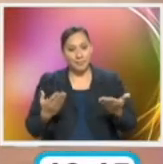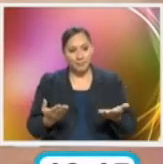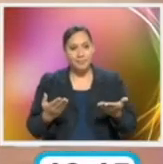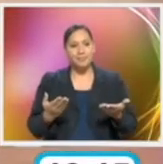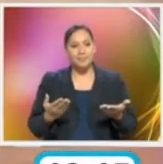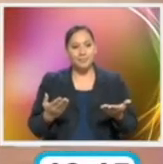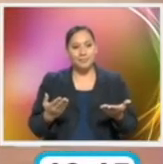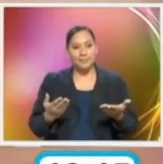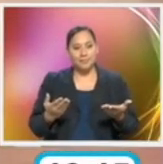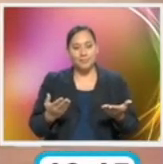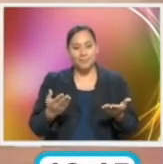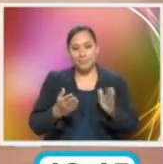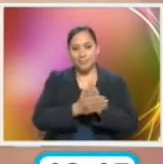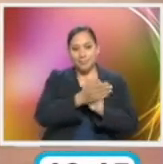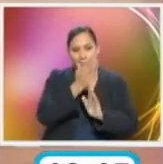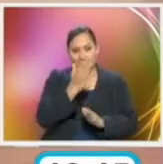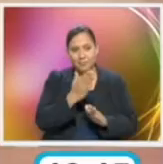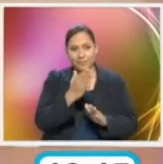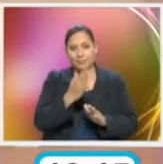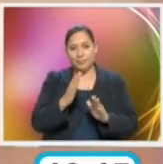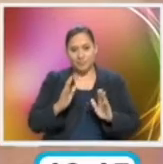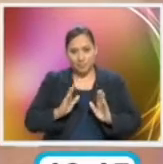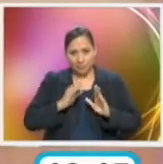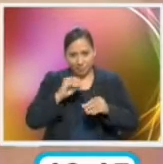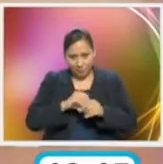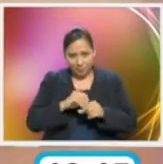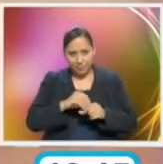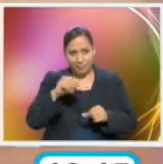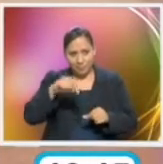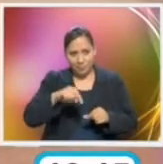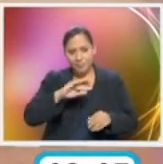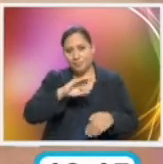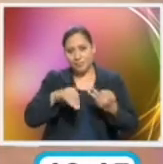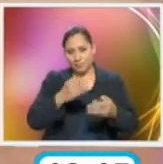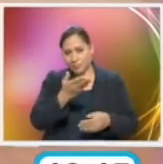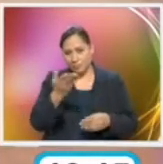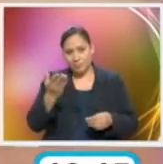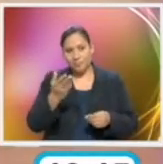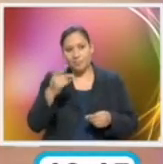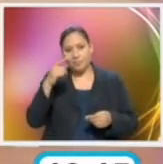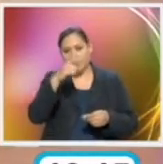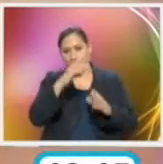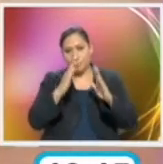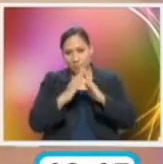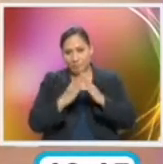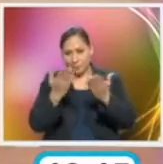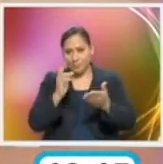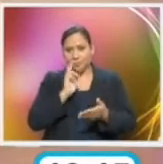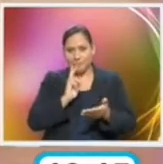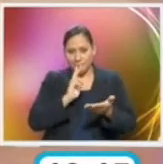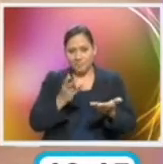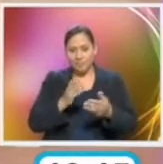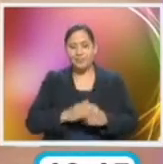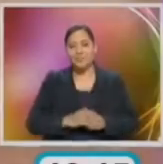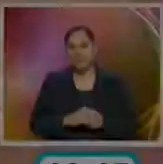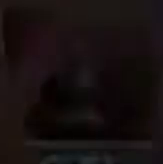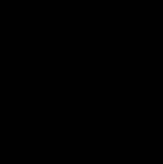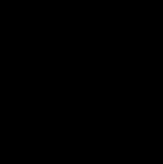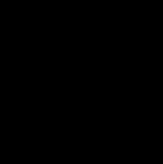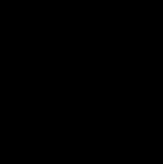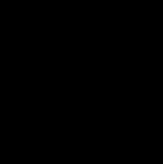de que vayamos a una sorpresa que le tenemos a todos ustedes allá en casa. Muchas gracias. Gracias a ti. Contigo.